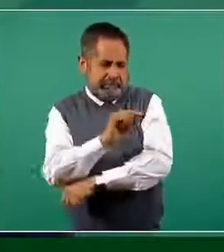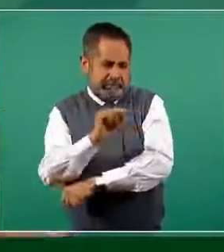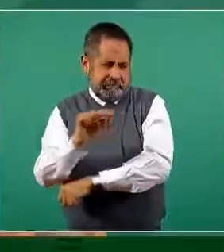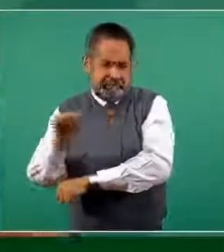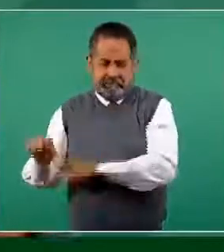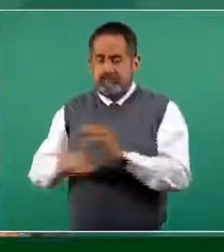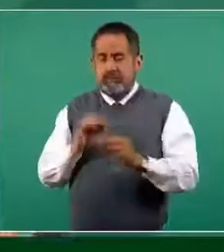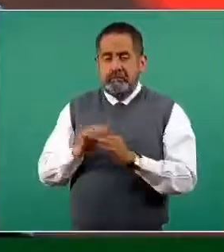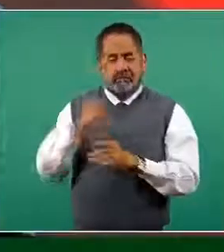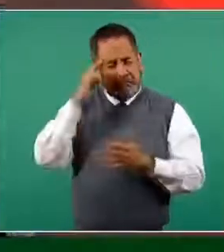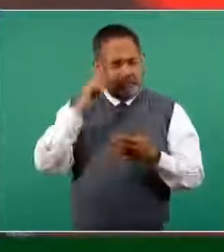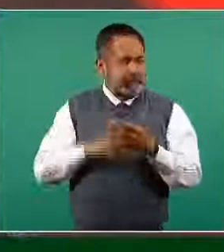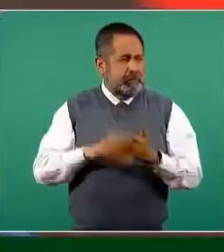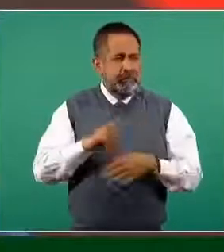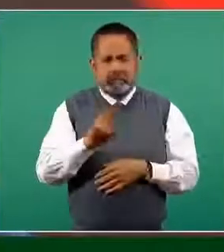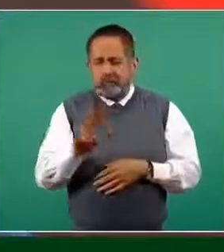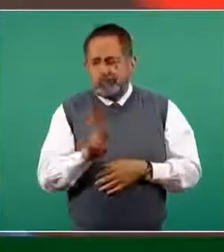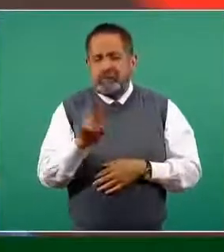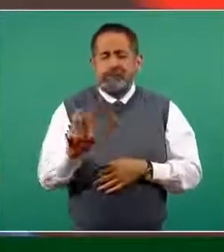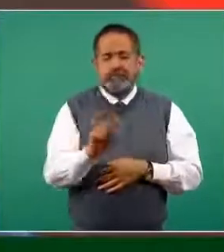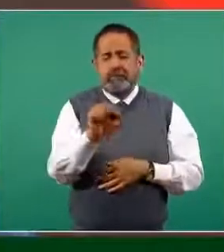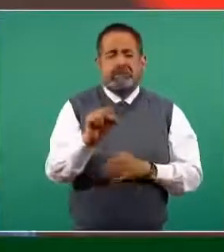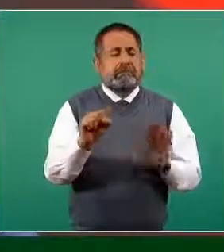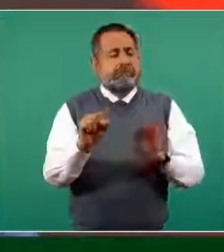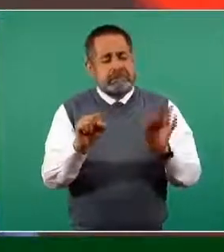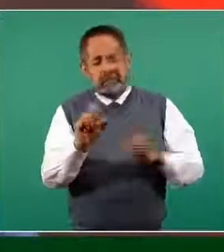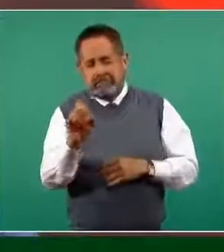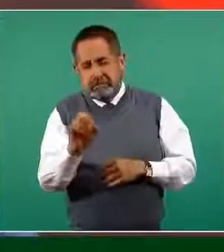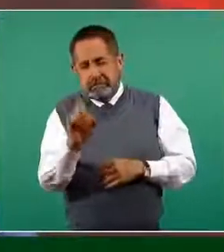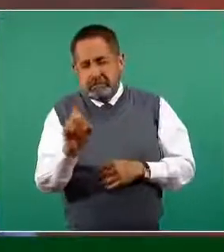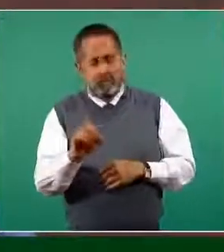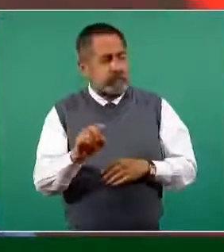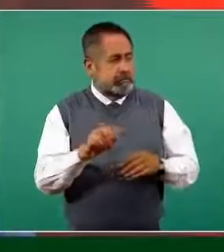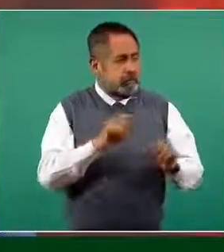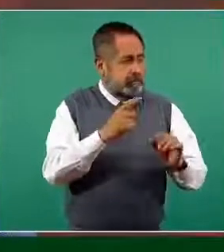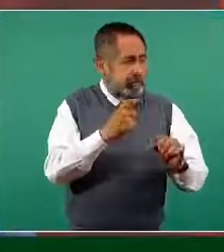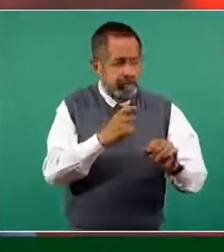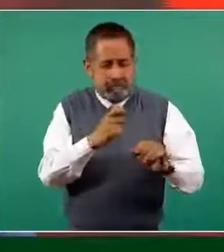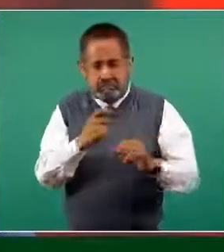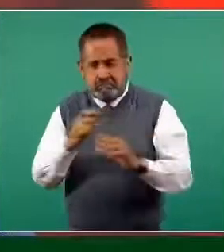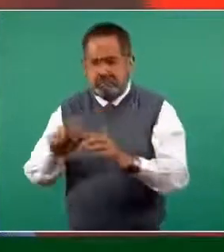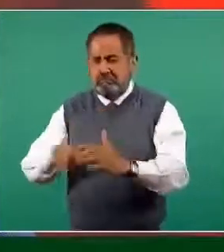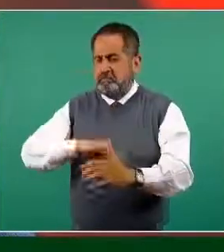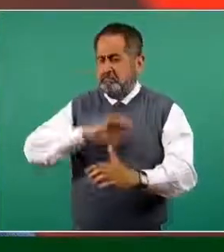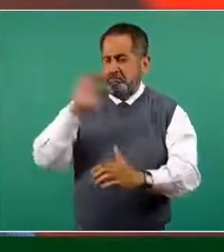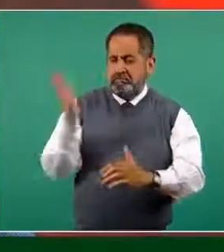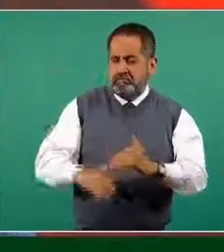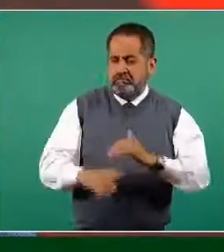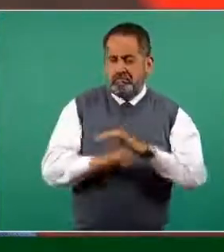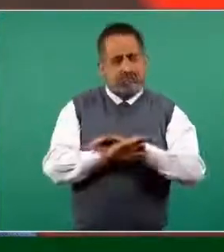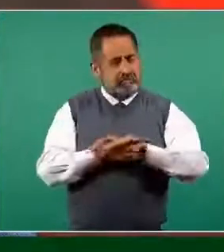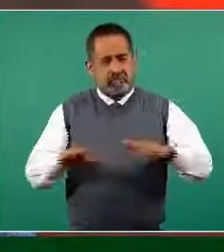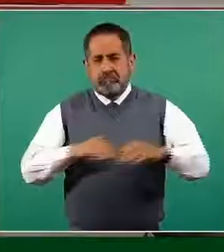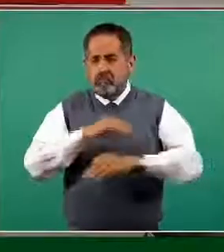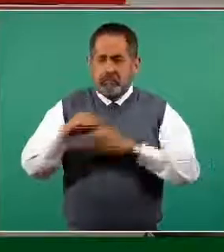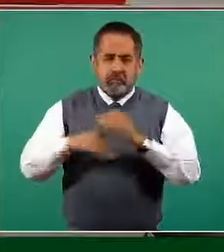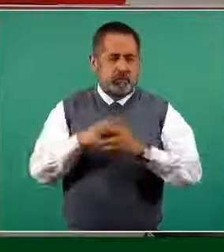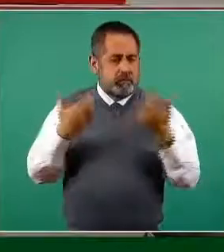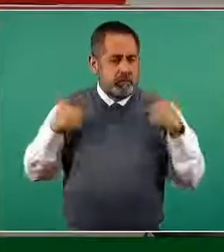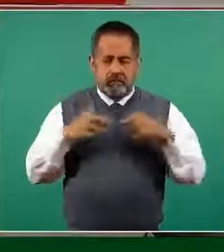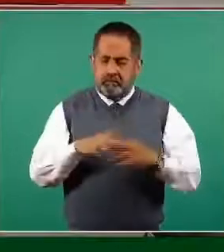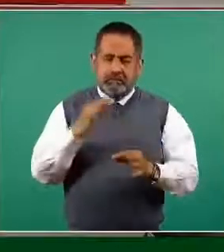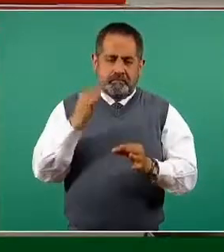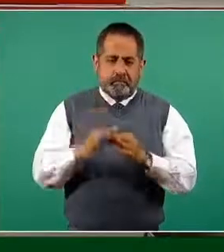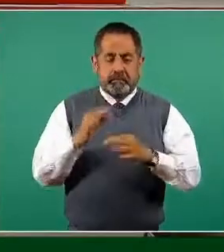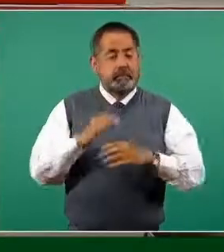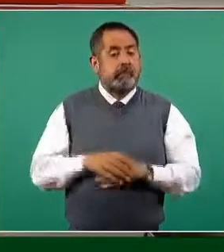de viernes, sábado y quizá un poco del domingo se concluya por completo la vacunación al personal educativo. Y